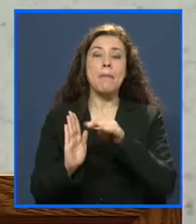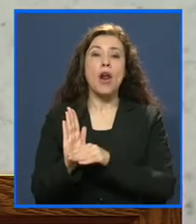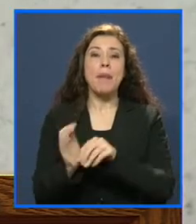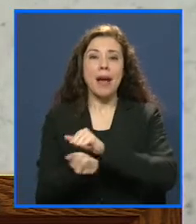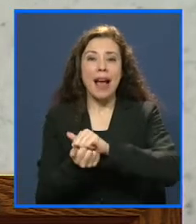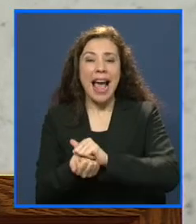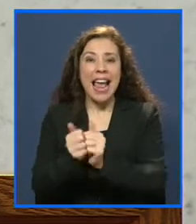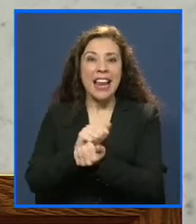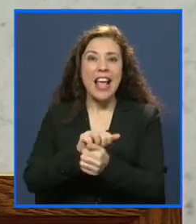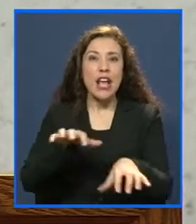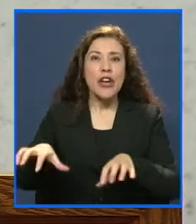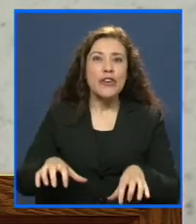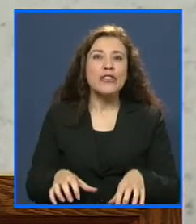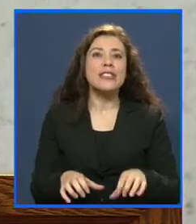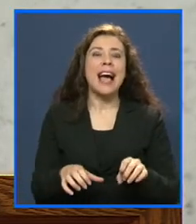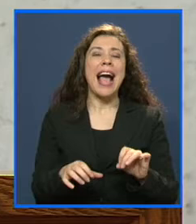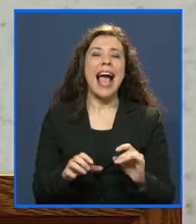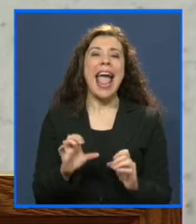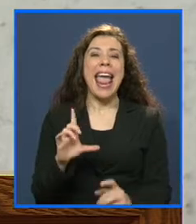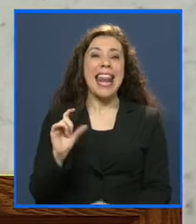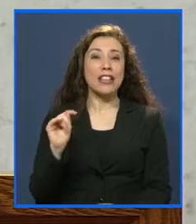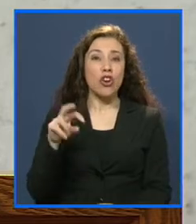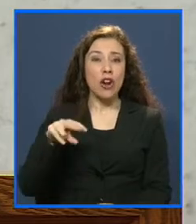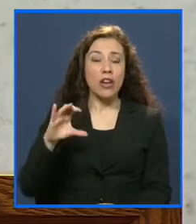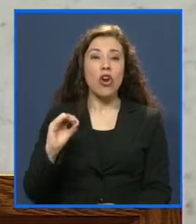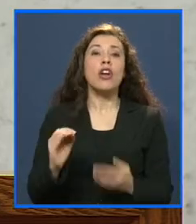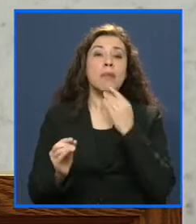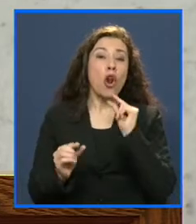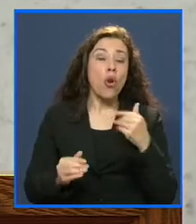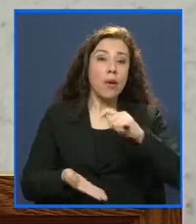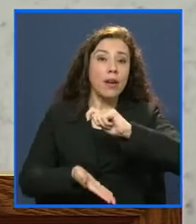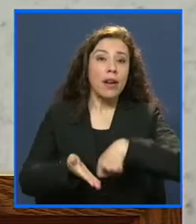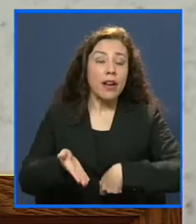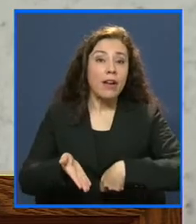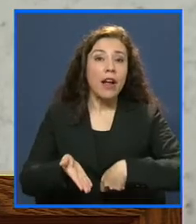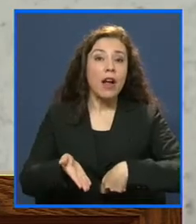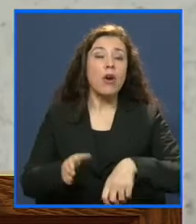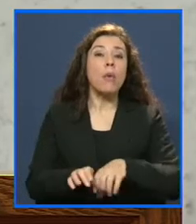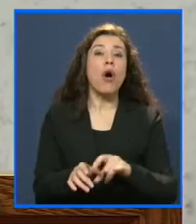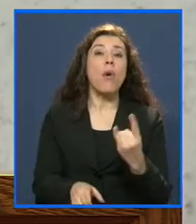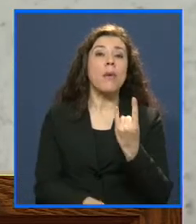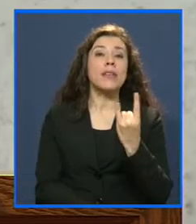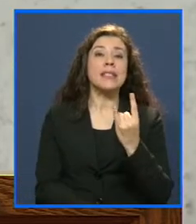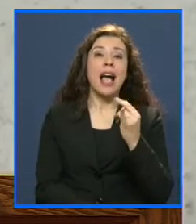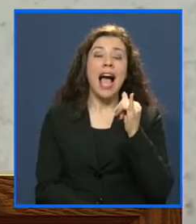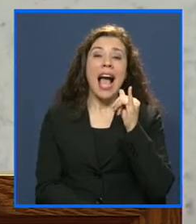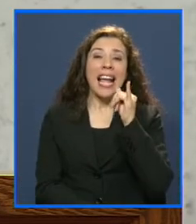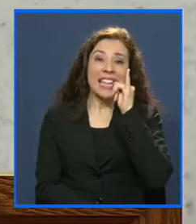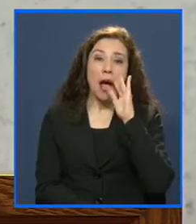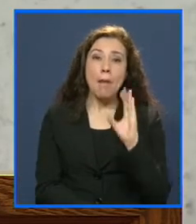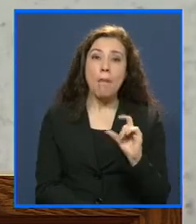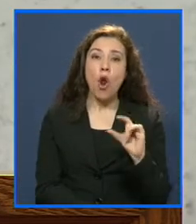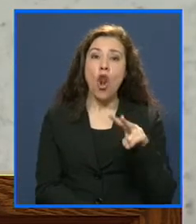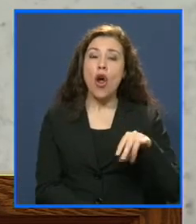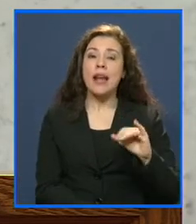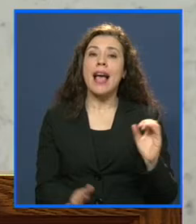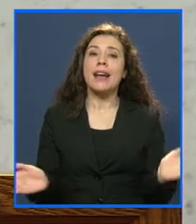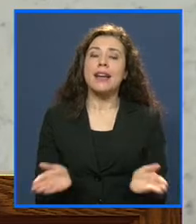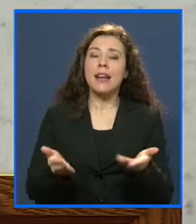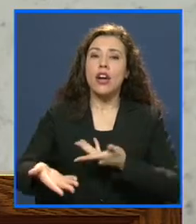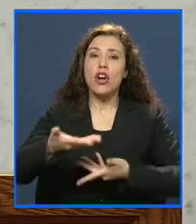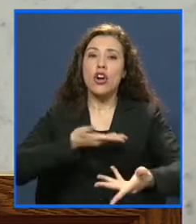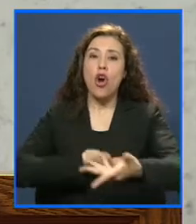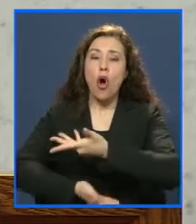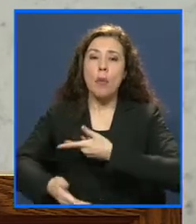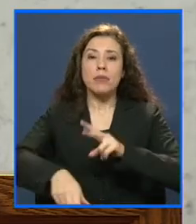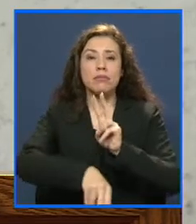de artefactos electrónicos y estamos próximos a firmar un protocolo con la histórica universidad italiana de bolonia para incentivar la cooperación